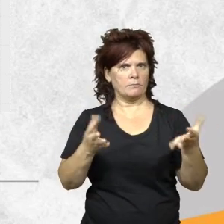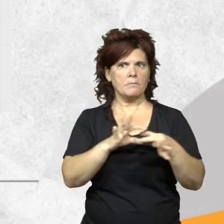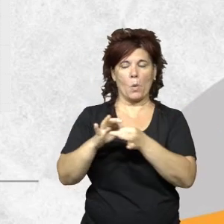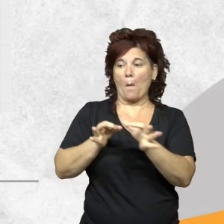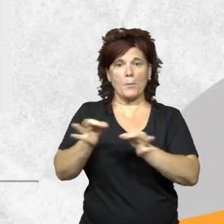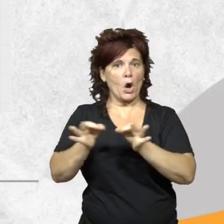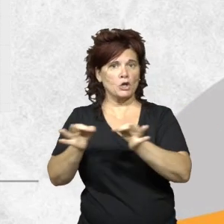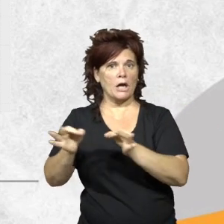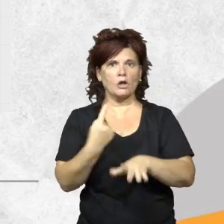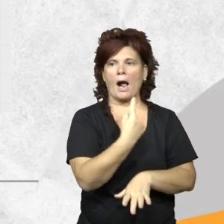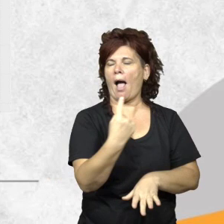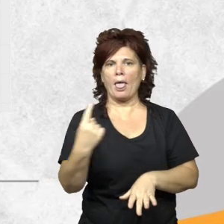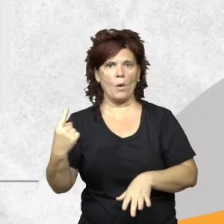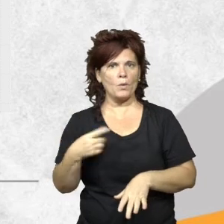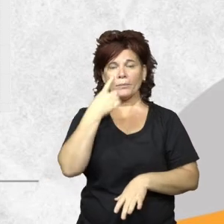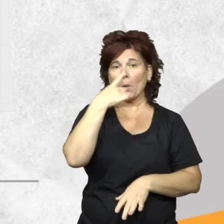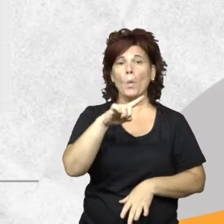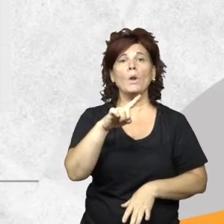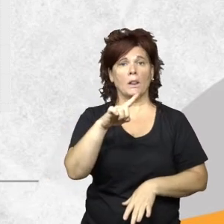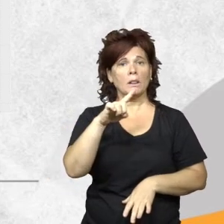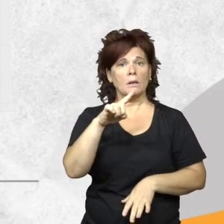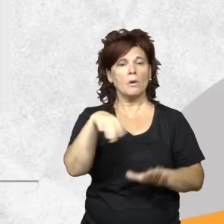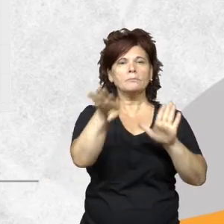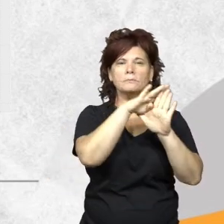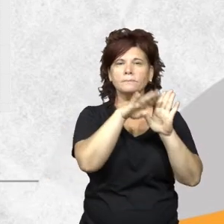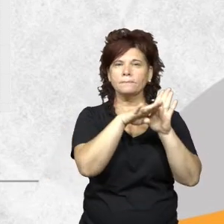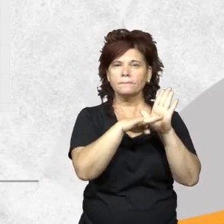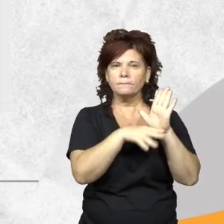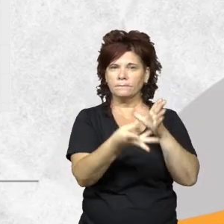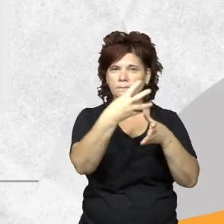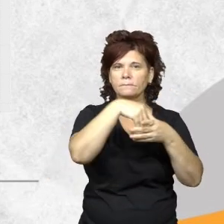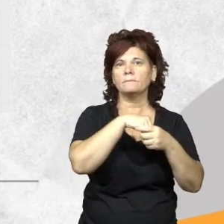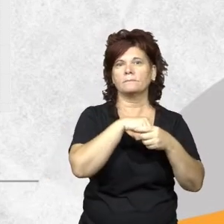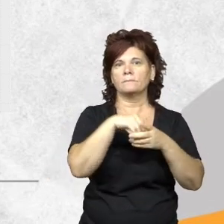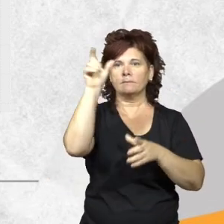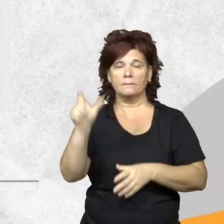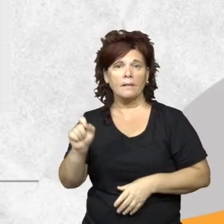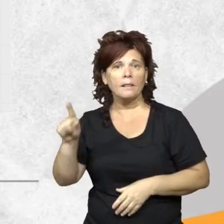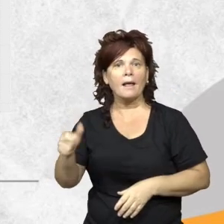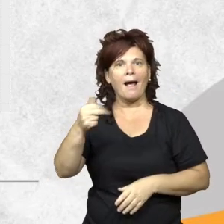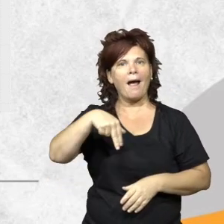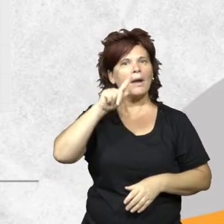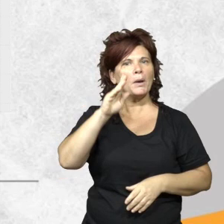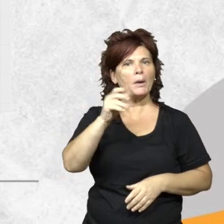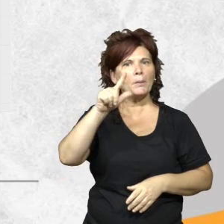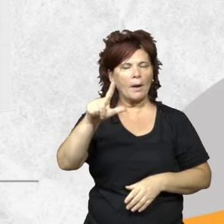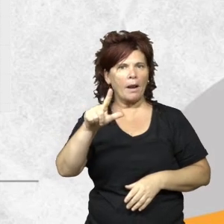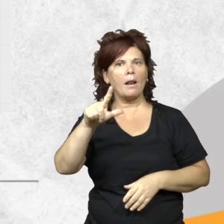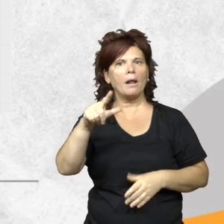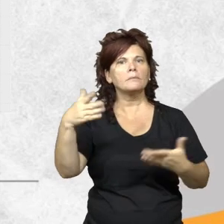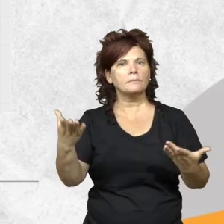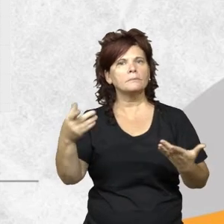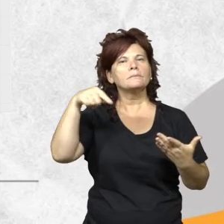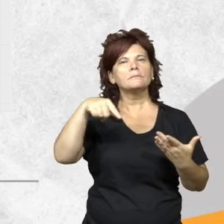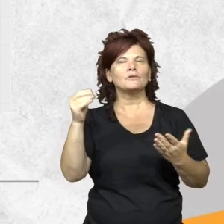los parámetros. Y por último, dentro de este catálogo de don Aníbal Falvo, perdón, este se lo metí yo, este es